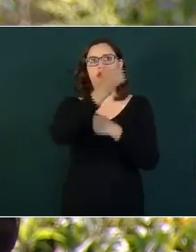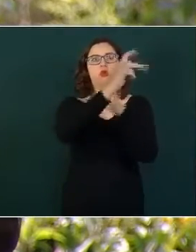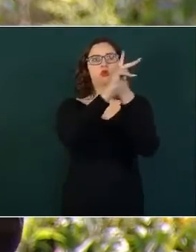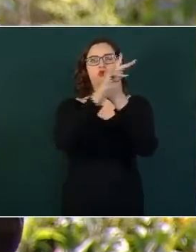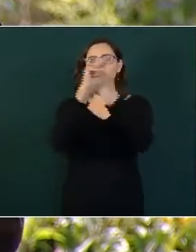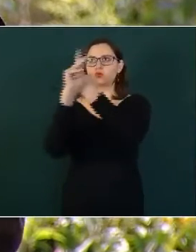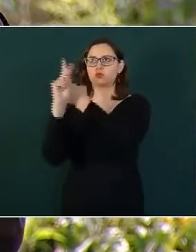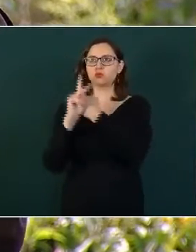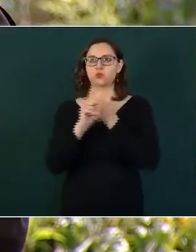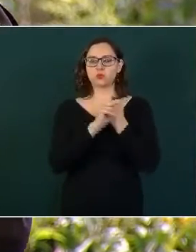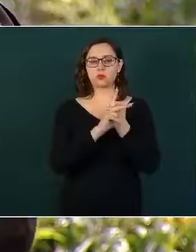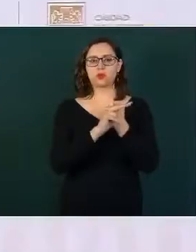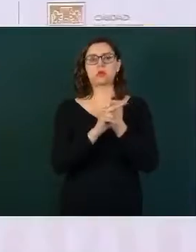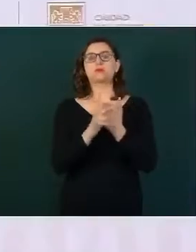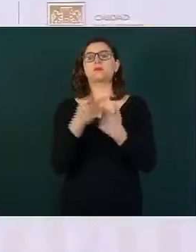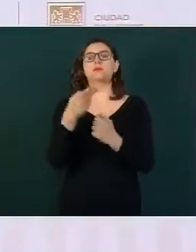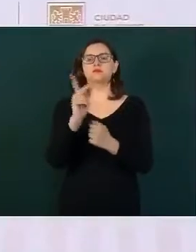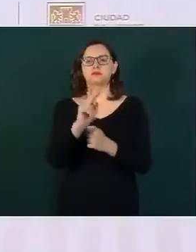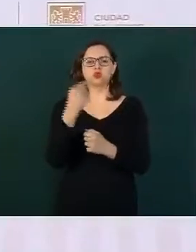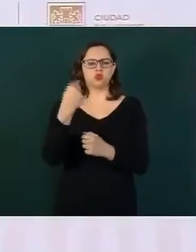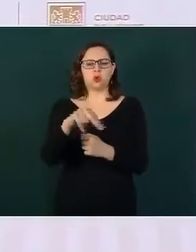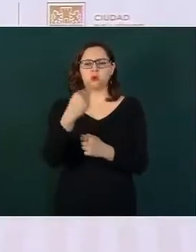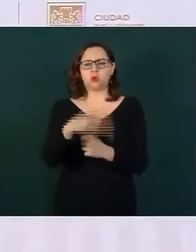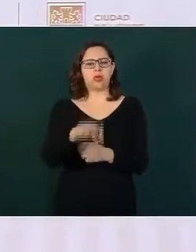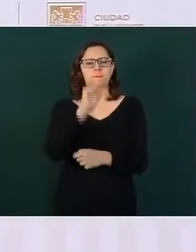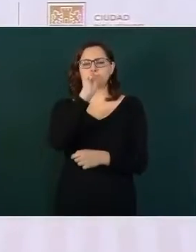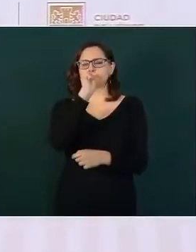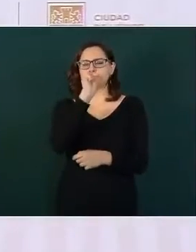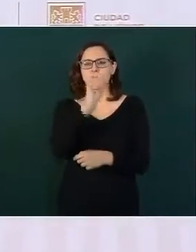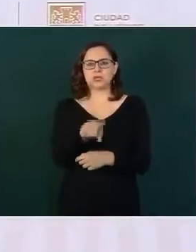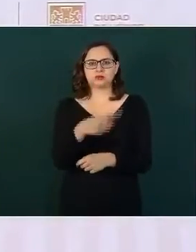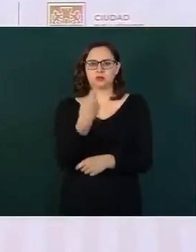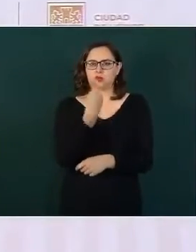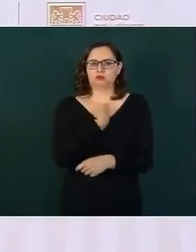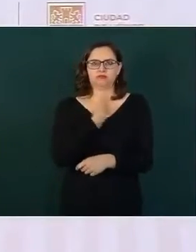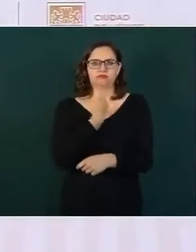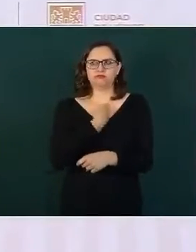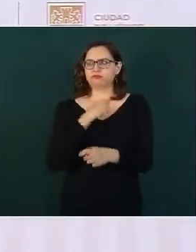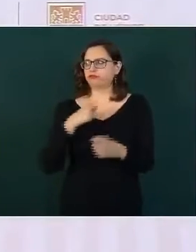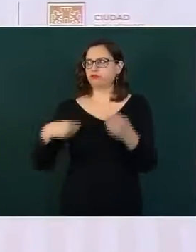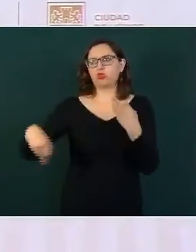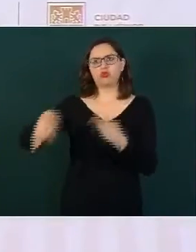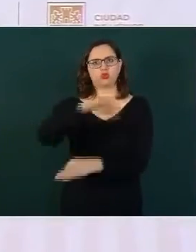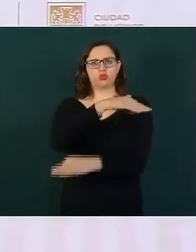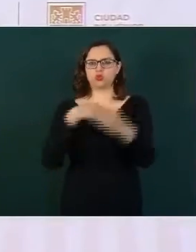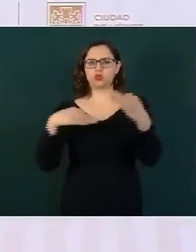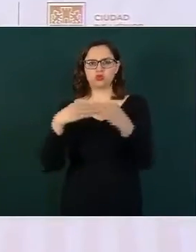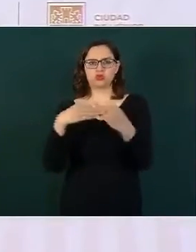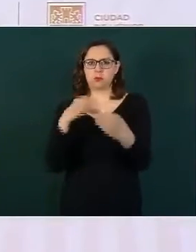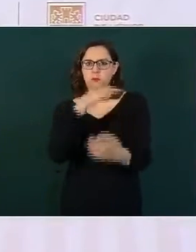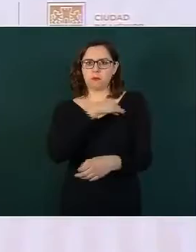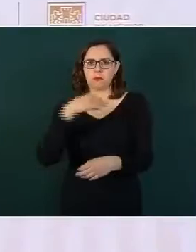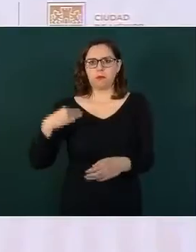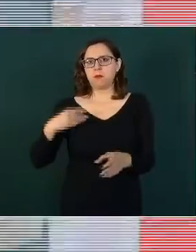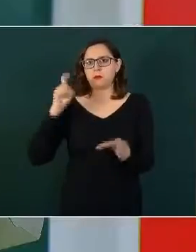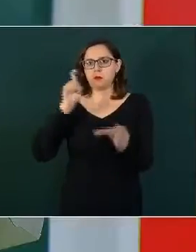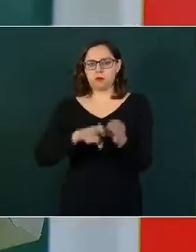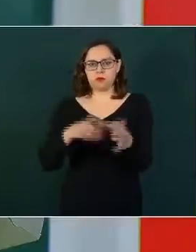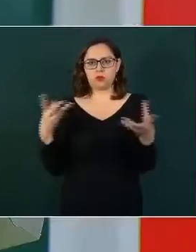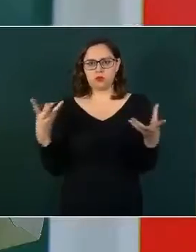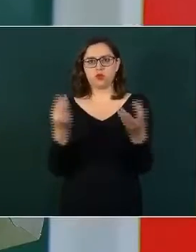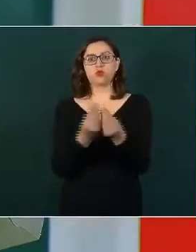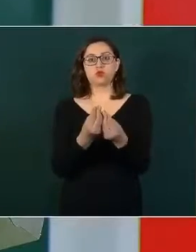aunque conservará su misma denominación por el sentido de identidad y pertenencia de sus integrantes. Y la